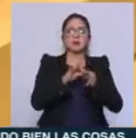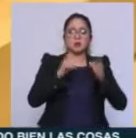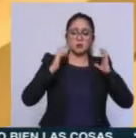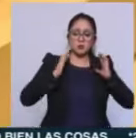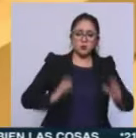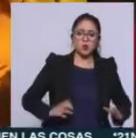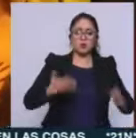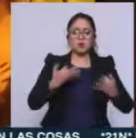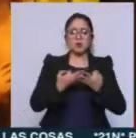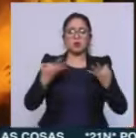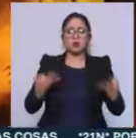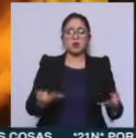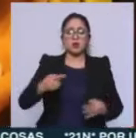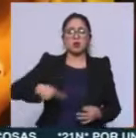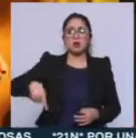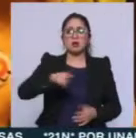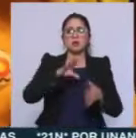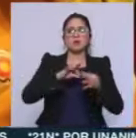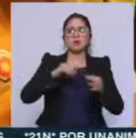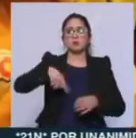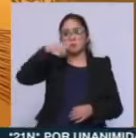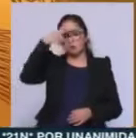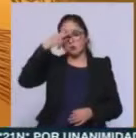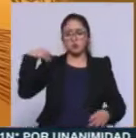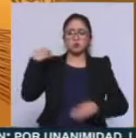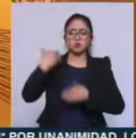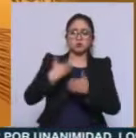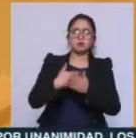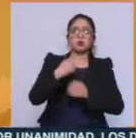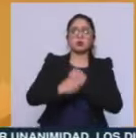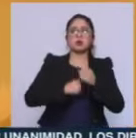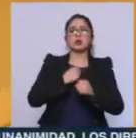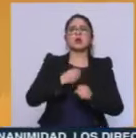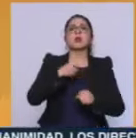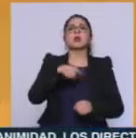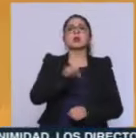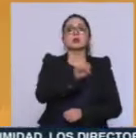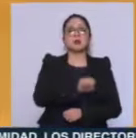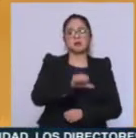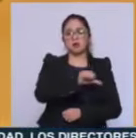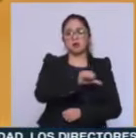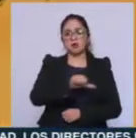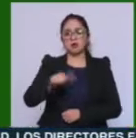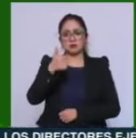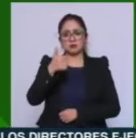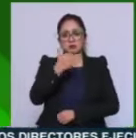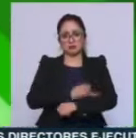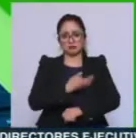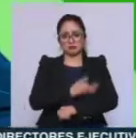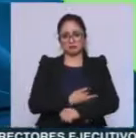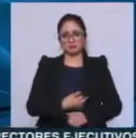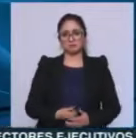de la identidad mexicana contemporánea a partir de este sábado de 10 a 6 de la tarde.